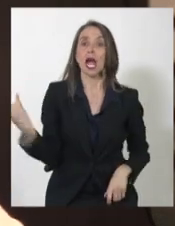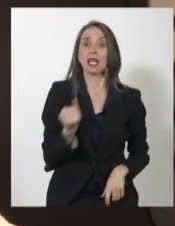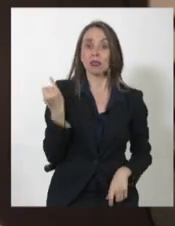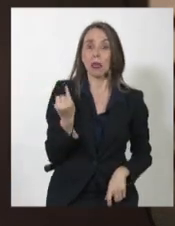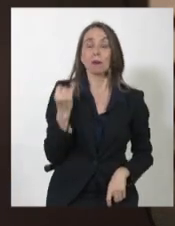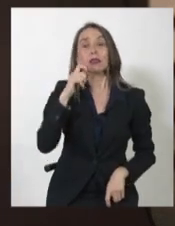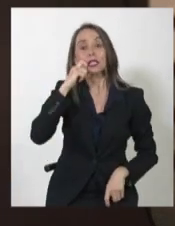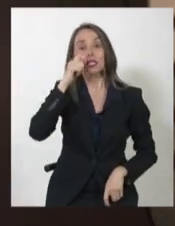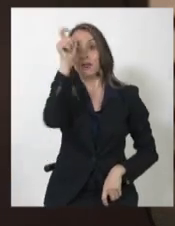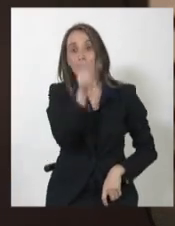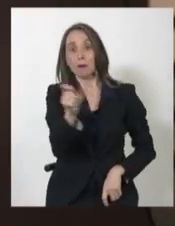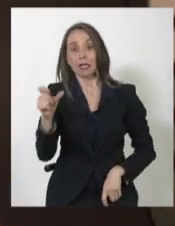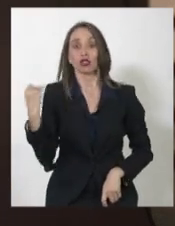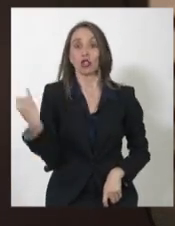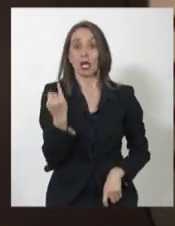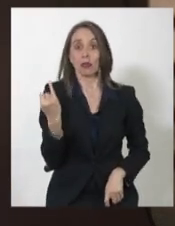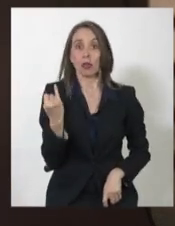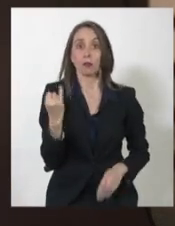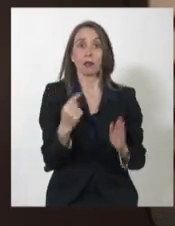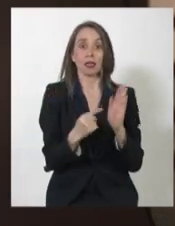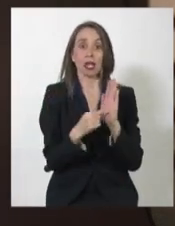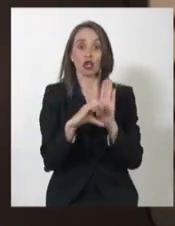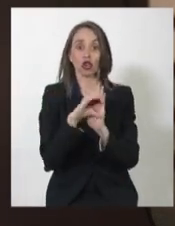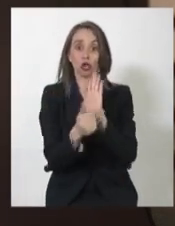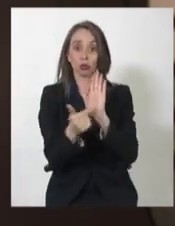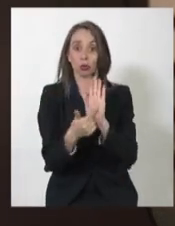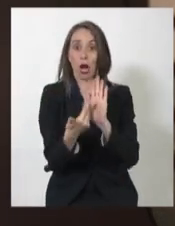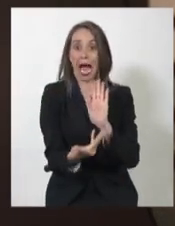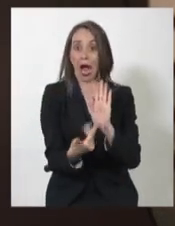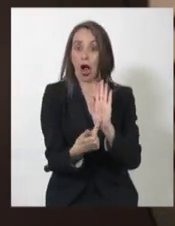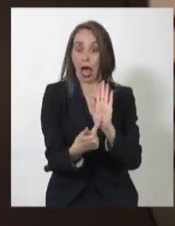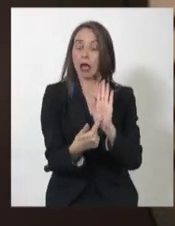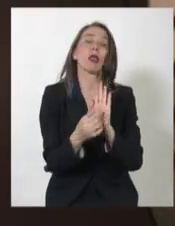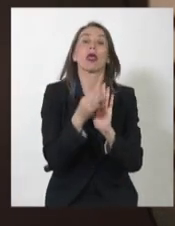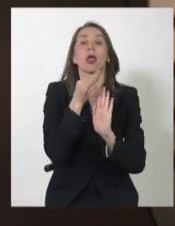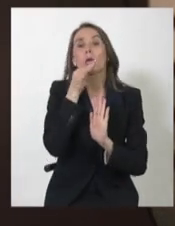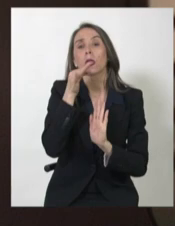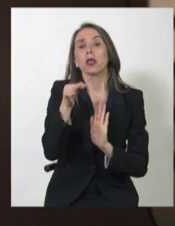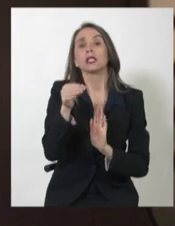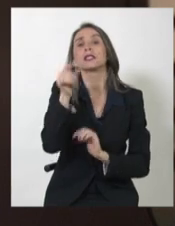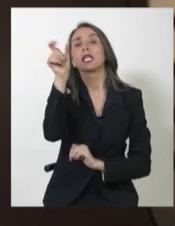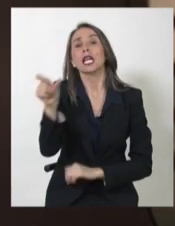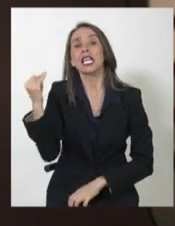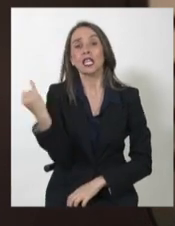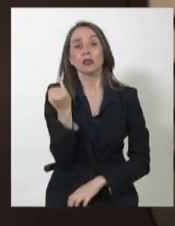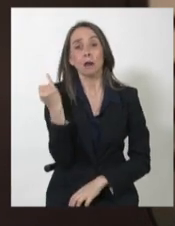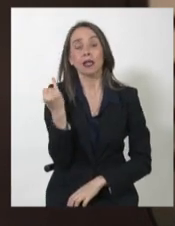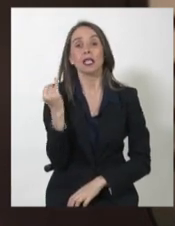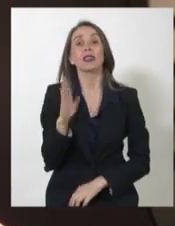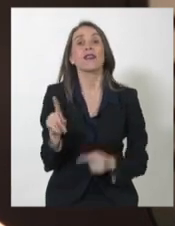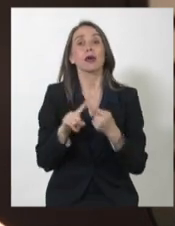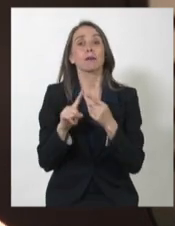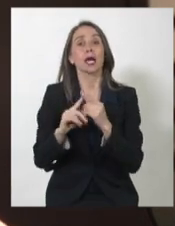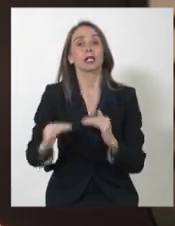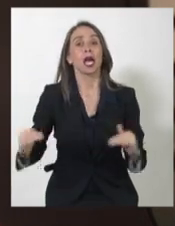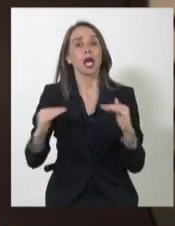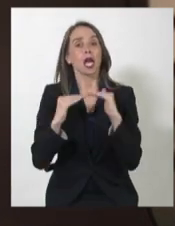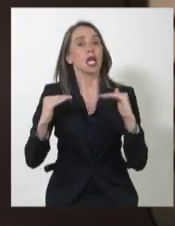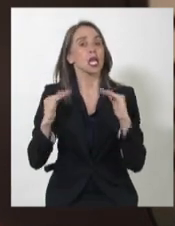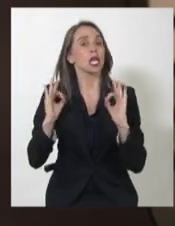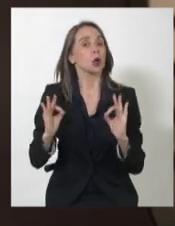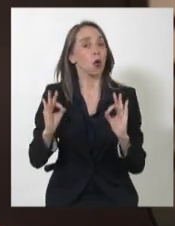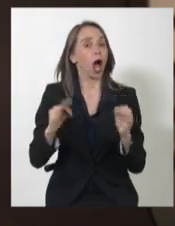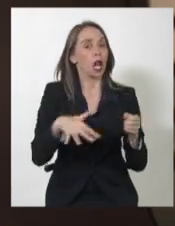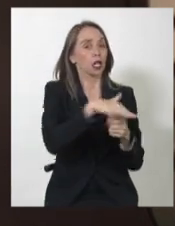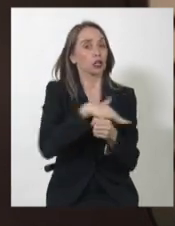los independientes, de acuerdo a la actual constitución, deben tener una participar en igualdad de condiciones,